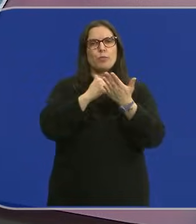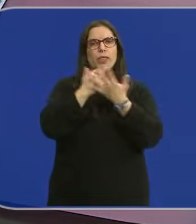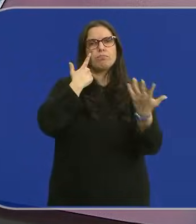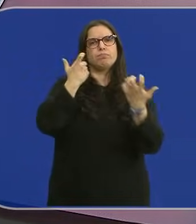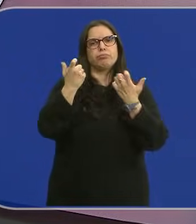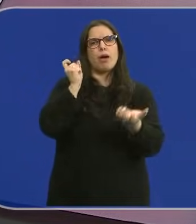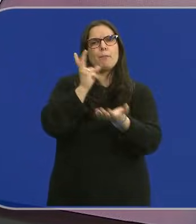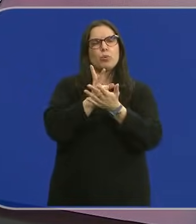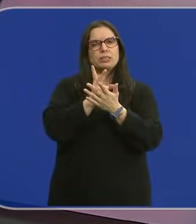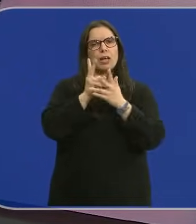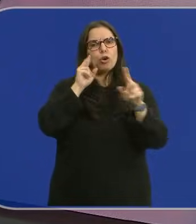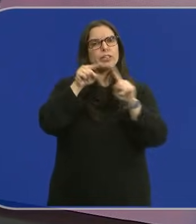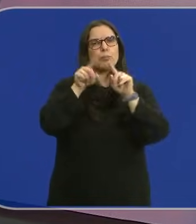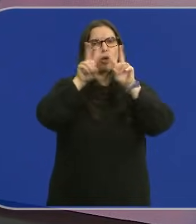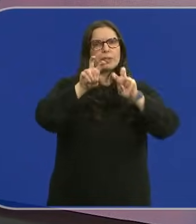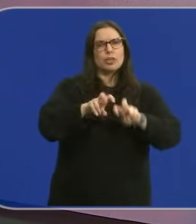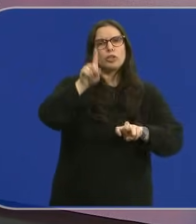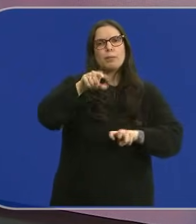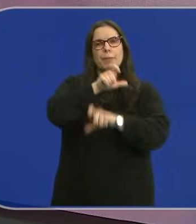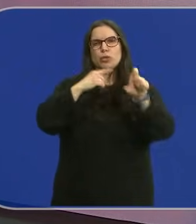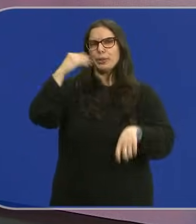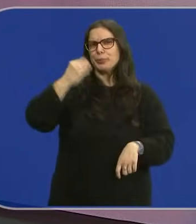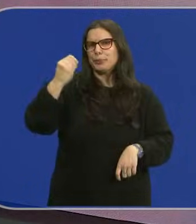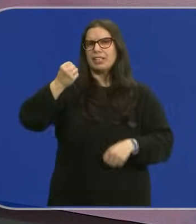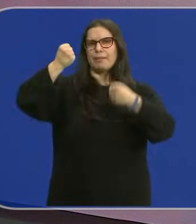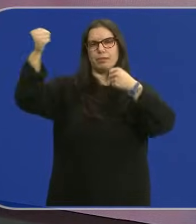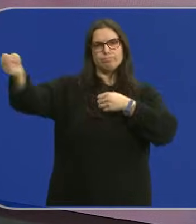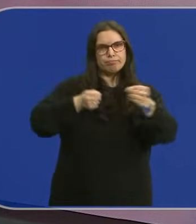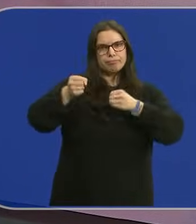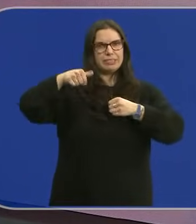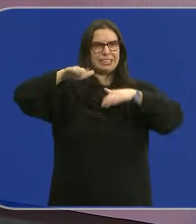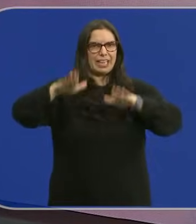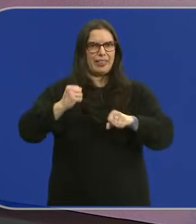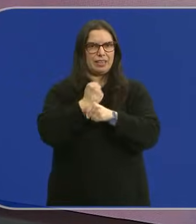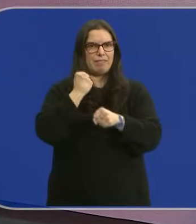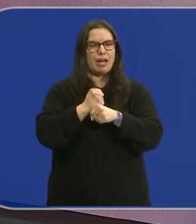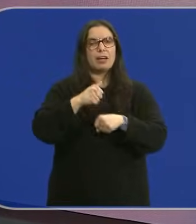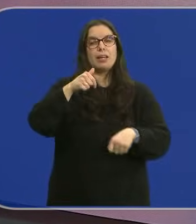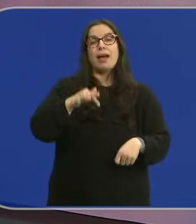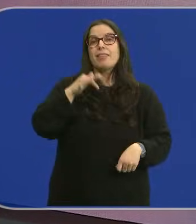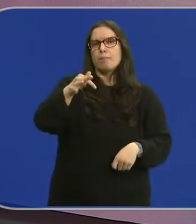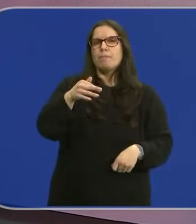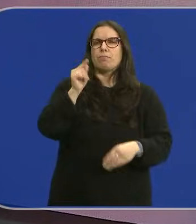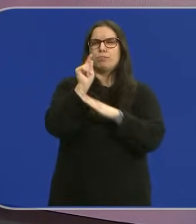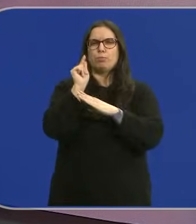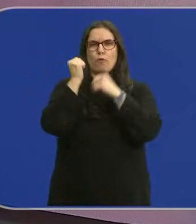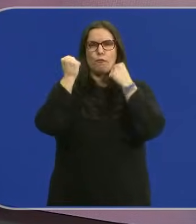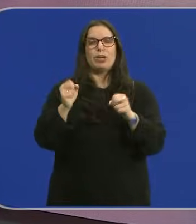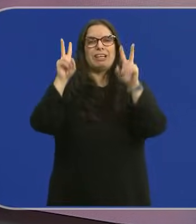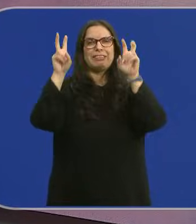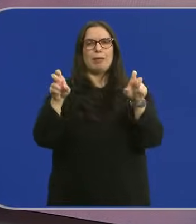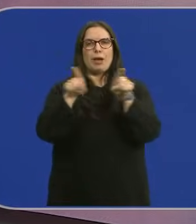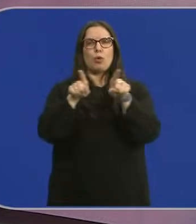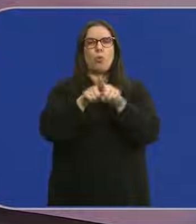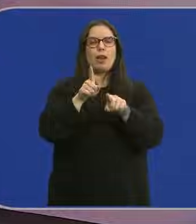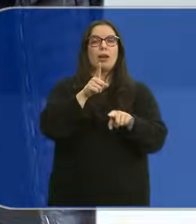comunidad se apuesta por la investigación y retención del talento y se ha vuelto a mostrar muy crítico con esa pinza de Vox, Castilla y León y